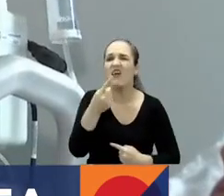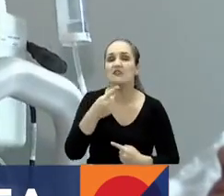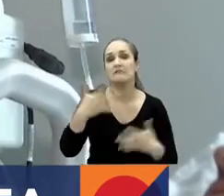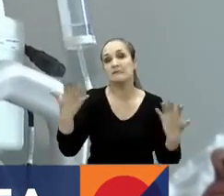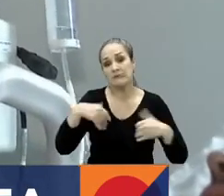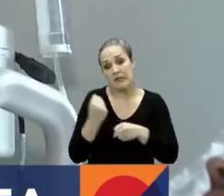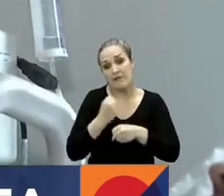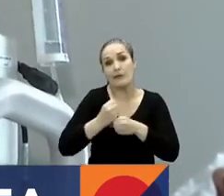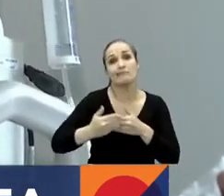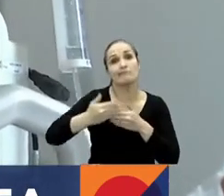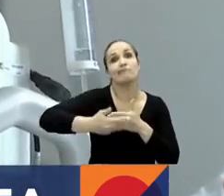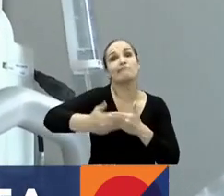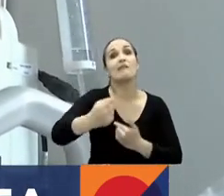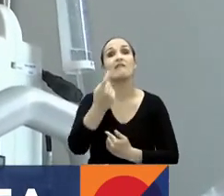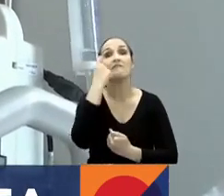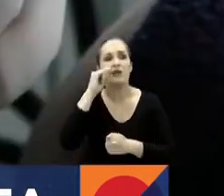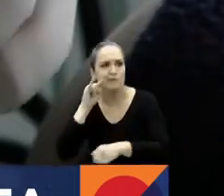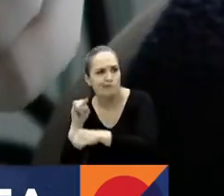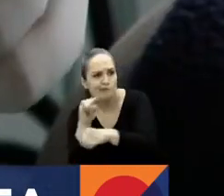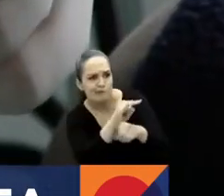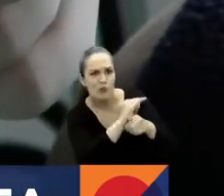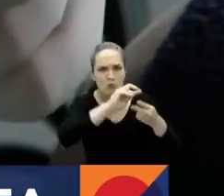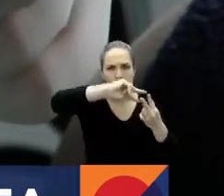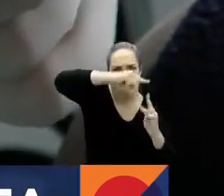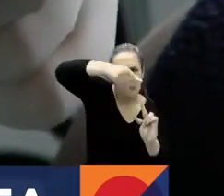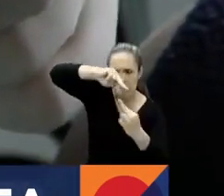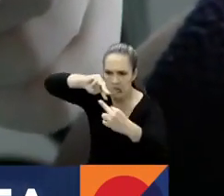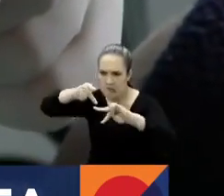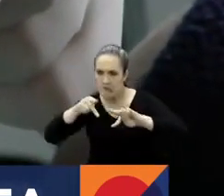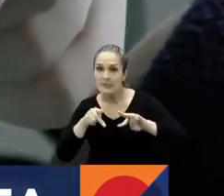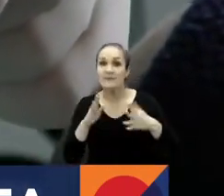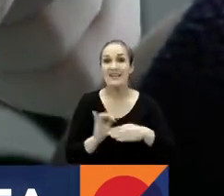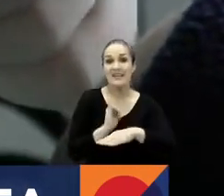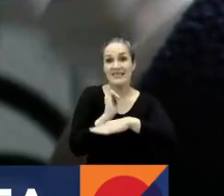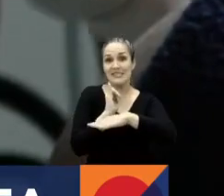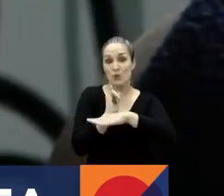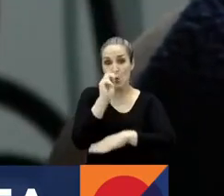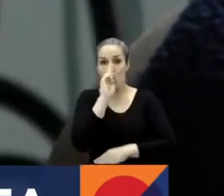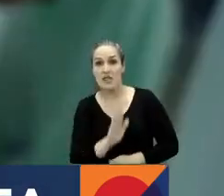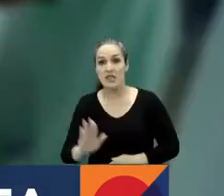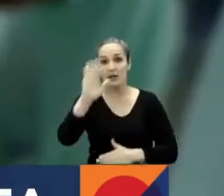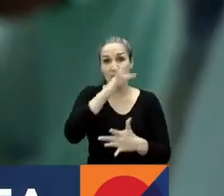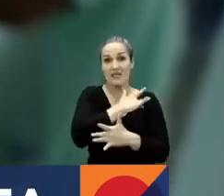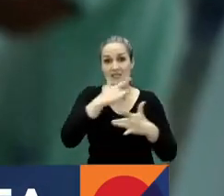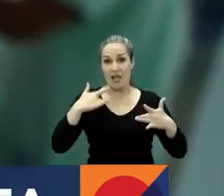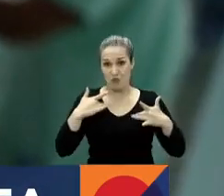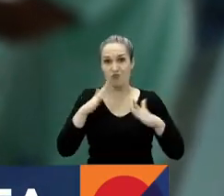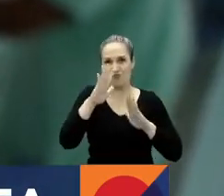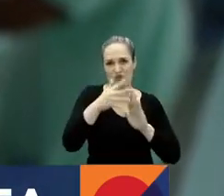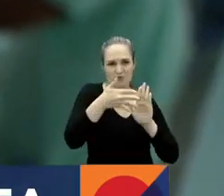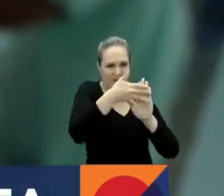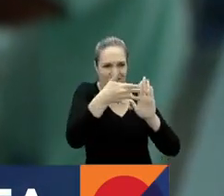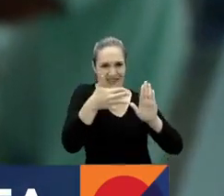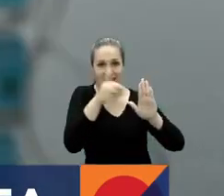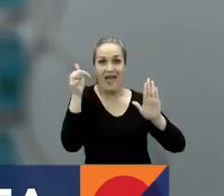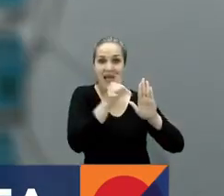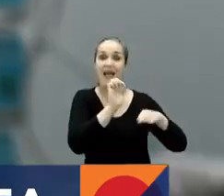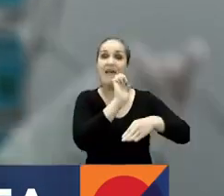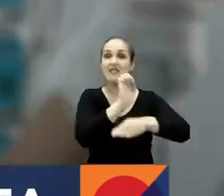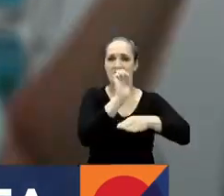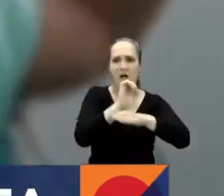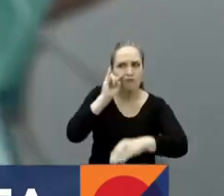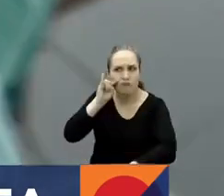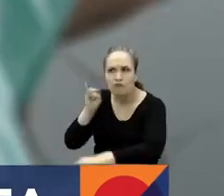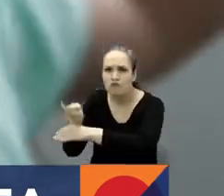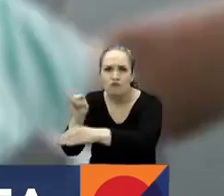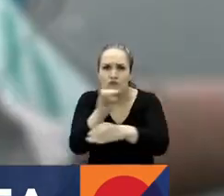trabajar todavía en vigilancia genómica. Se supone que el Instituto Nacional de Salud le hace seguimiento a esto, pero es un seguimiento al que